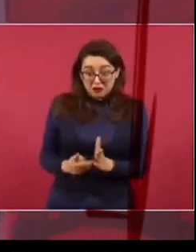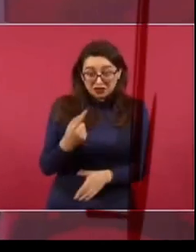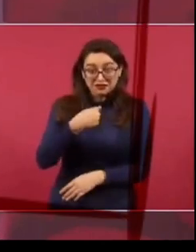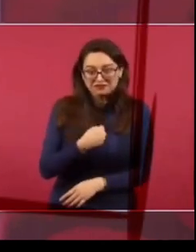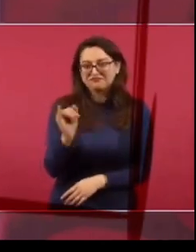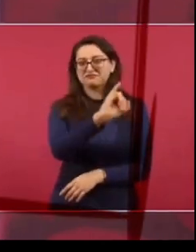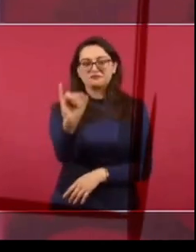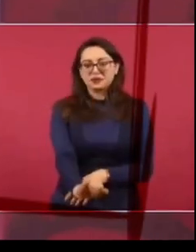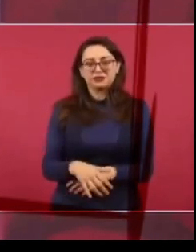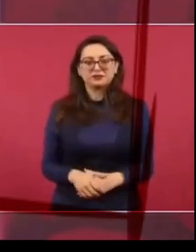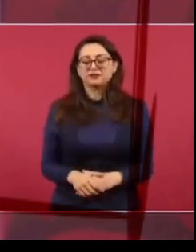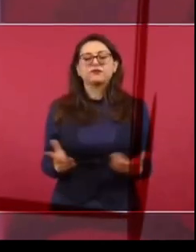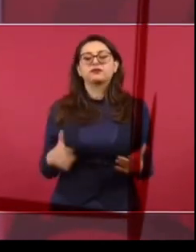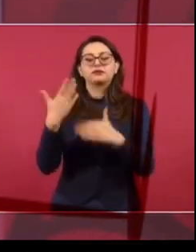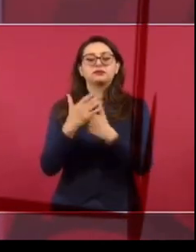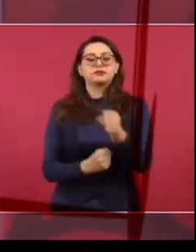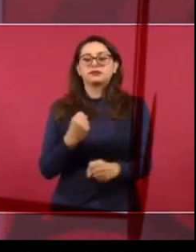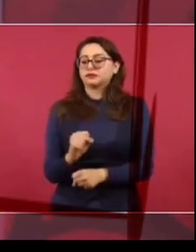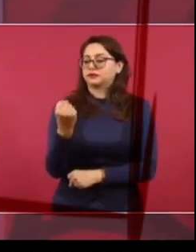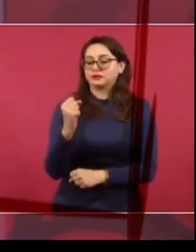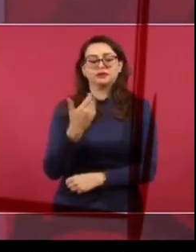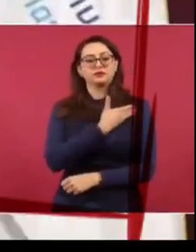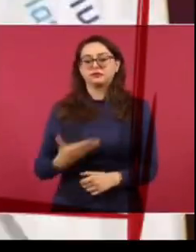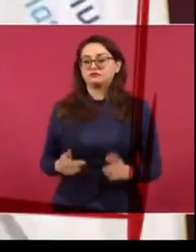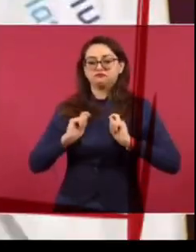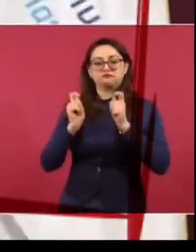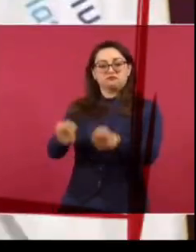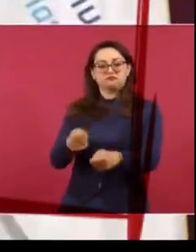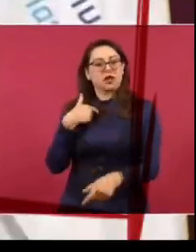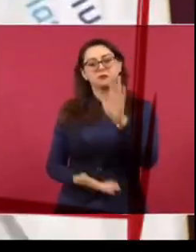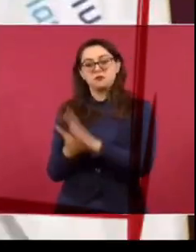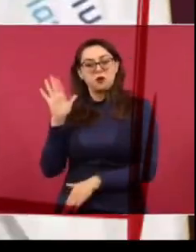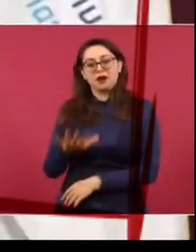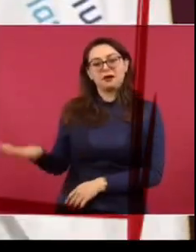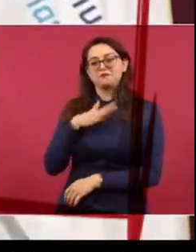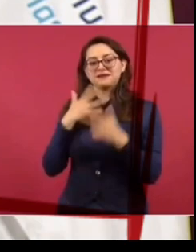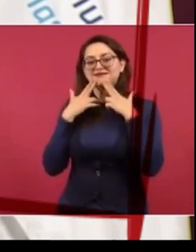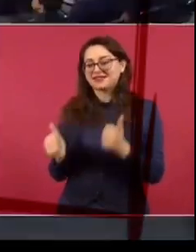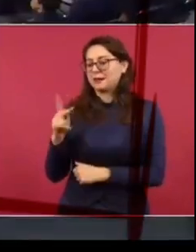público. A finales de septiembre que entrego la banda presidencial a Palenque, Chiapas.